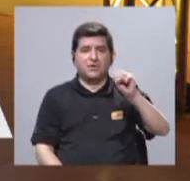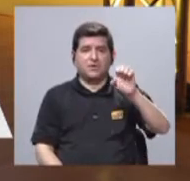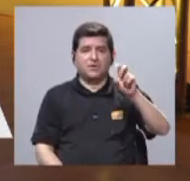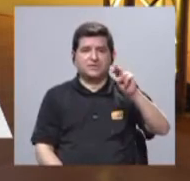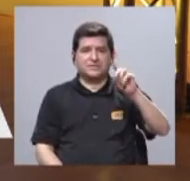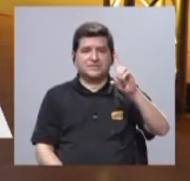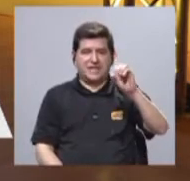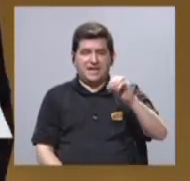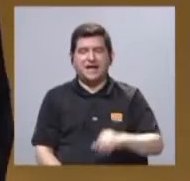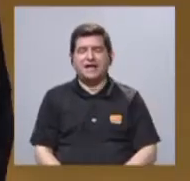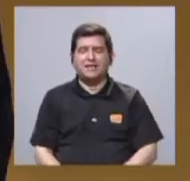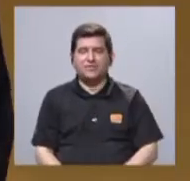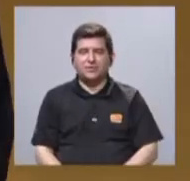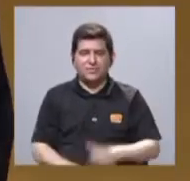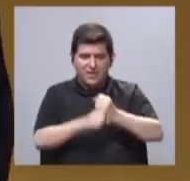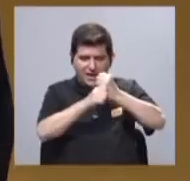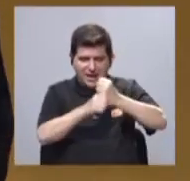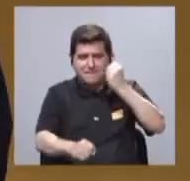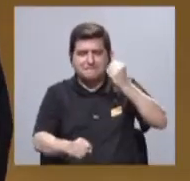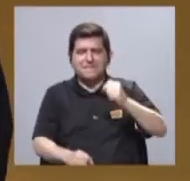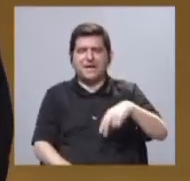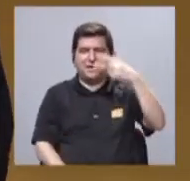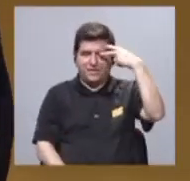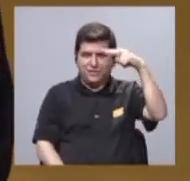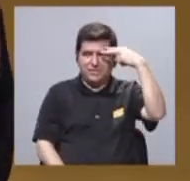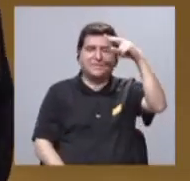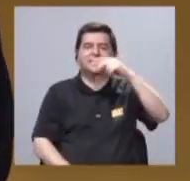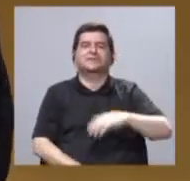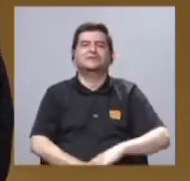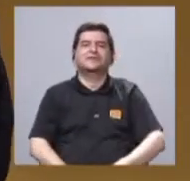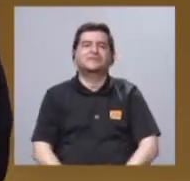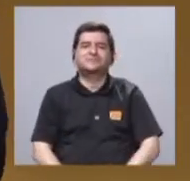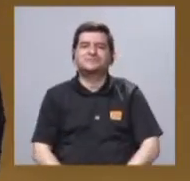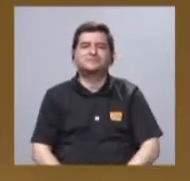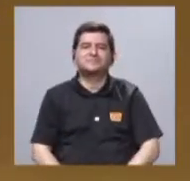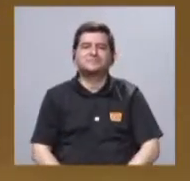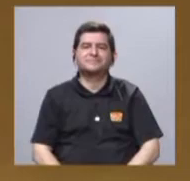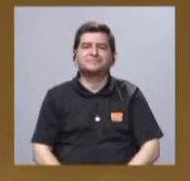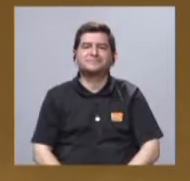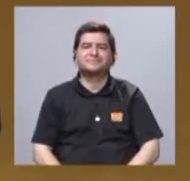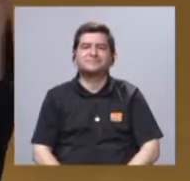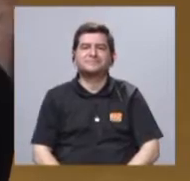fue senador del imperio mexicano, de